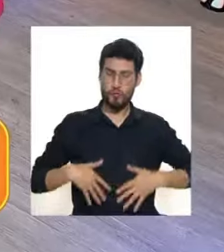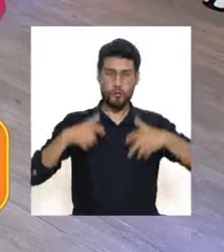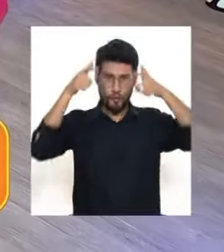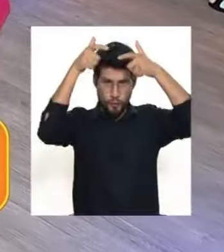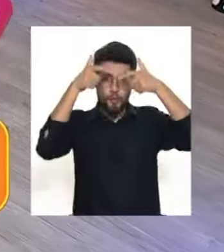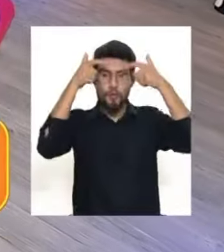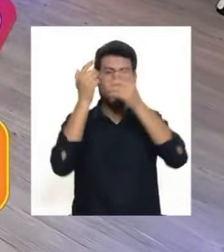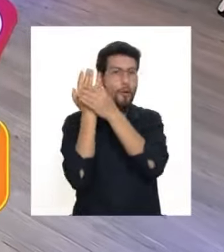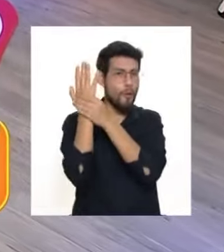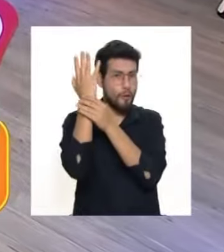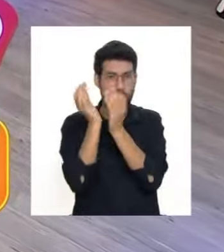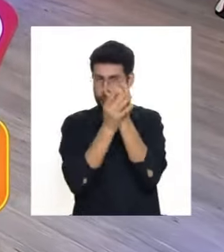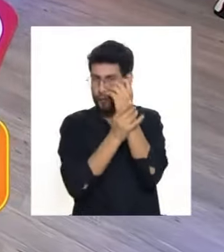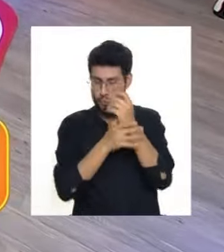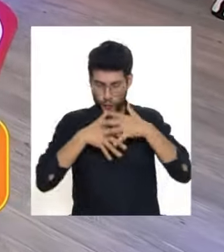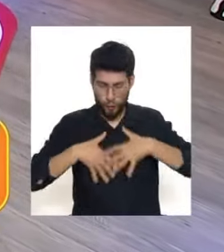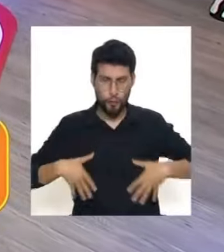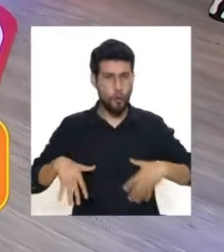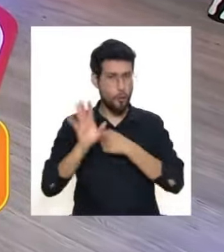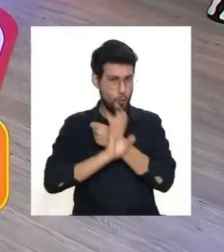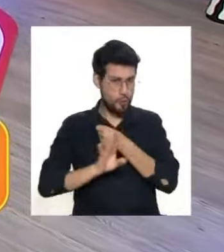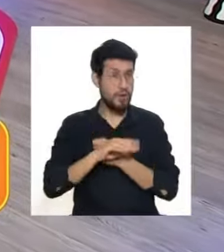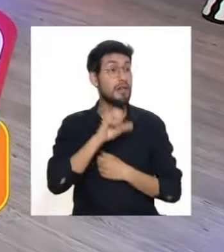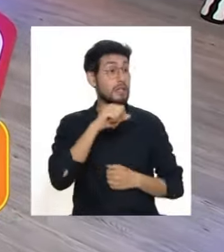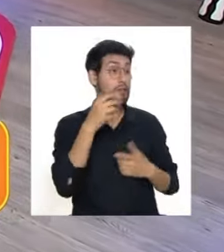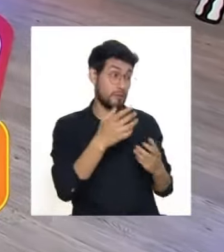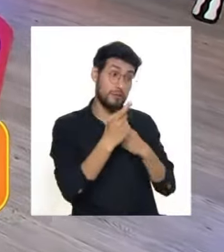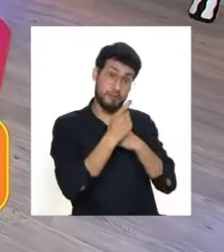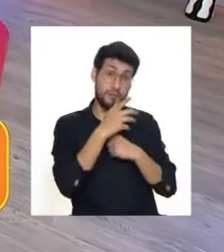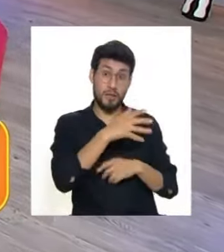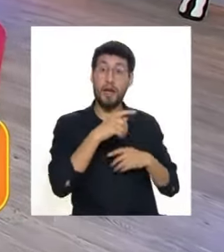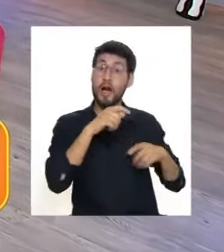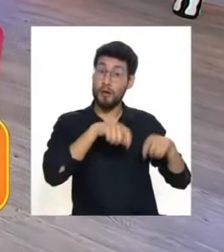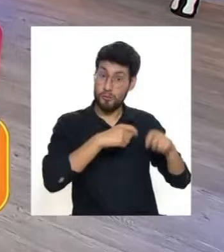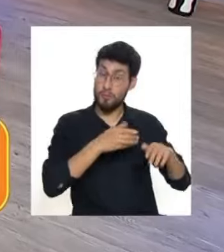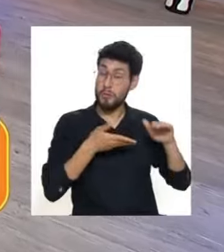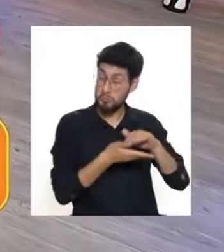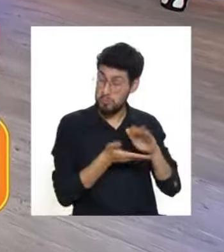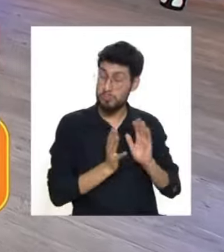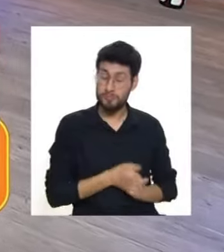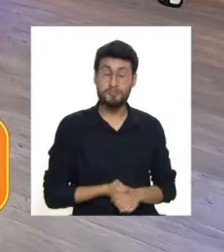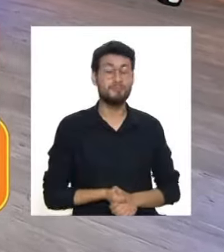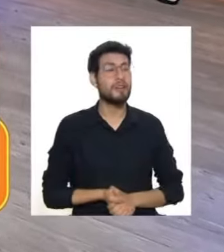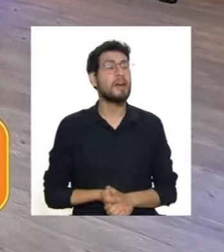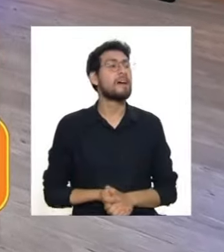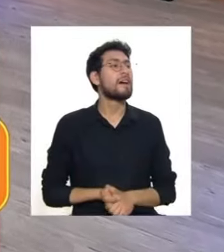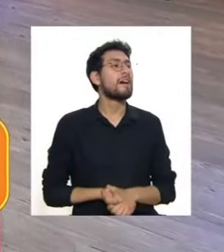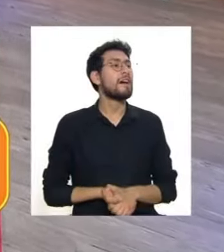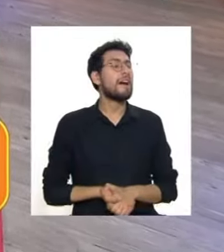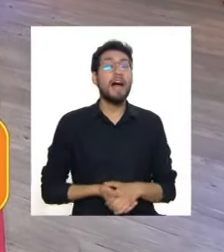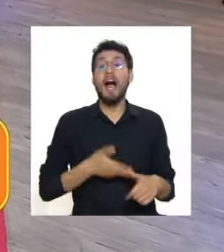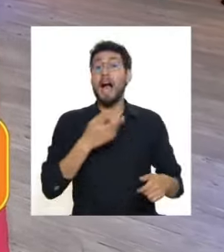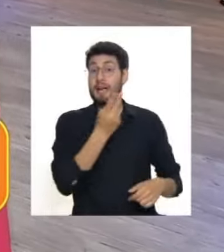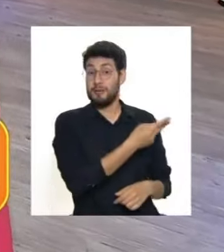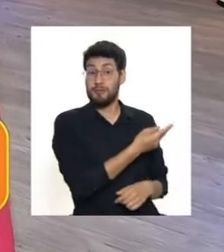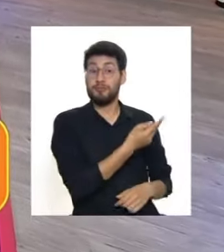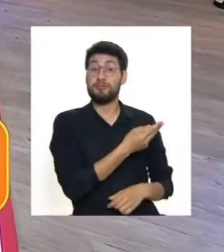gorra, sus guantes, todo. Todo bien cuidado. Sí, porque eso también nos han enseñado en la pastelería, claro, ¿no? Y ellos son los